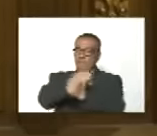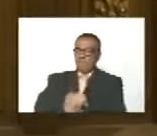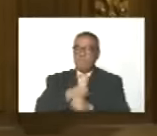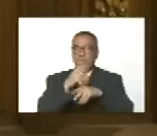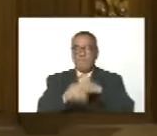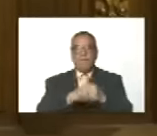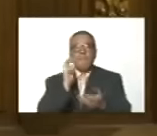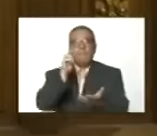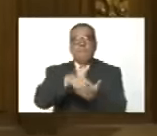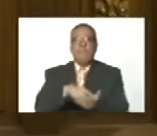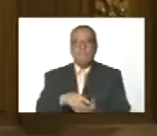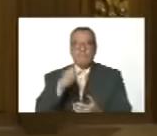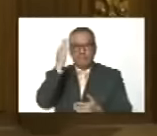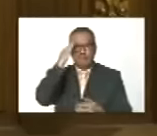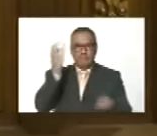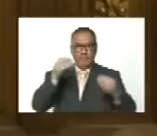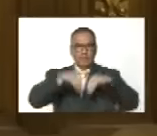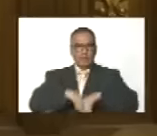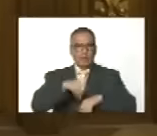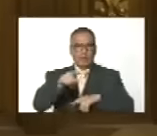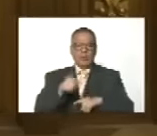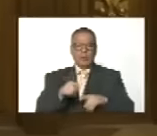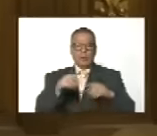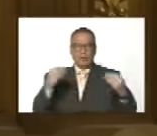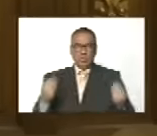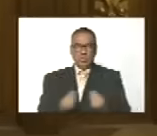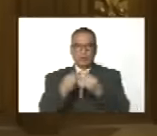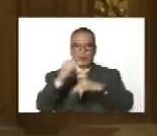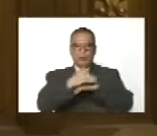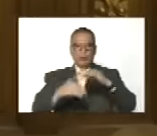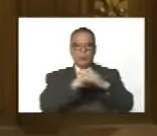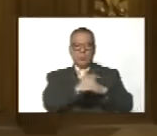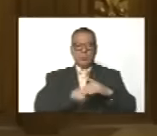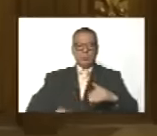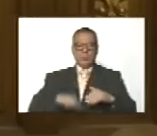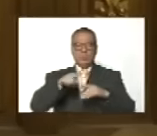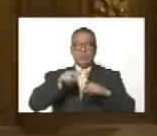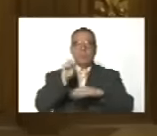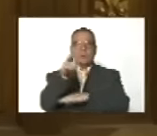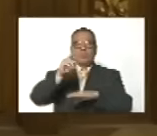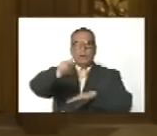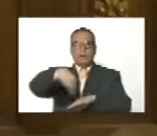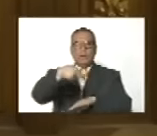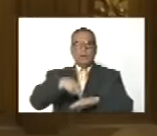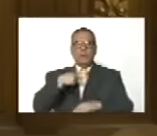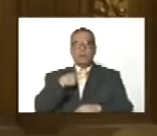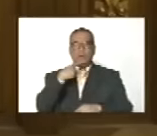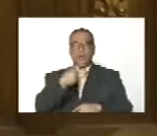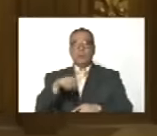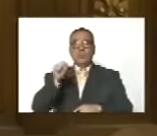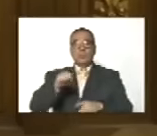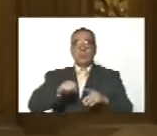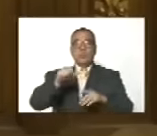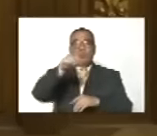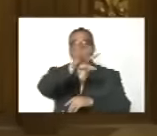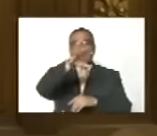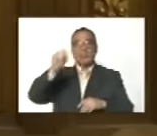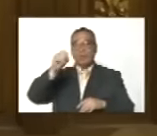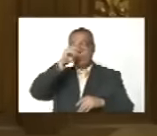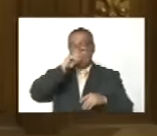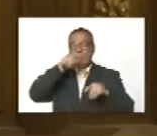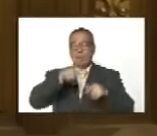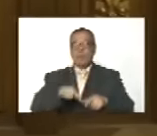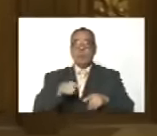Y llegábamos a una conclusión juntos con el vicepresidente de la Asamblea Popular Nacional. Decíamos, sí, 50 años de